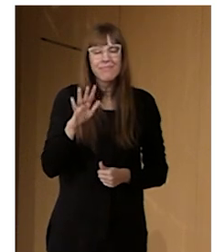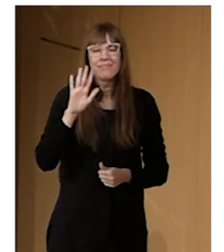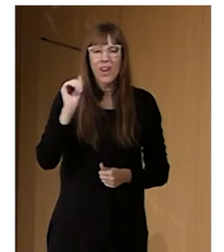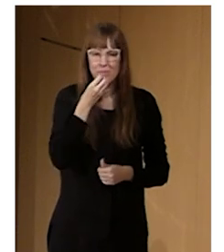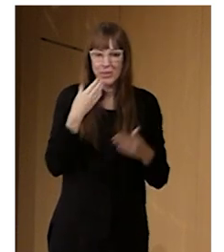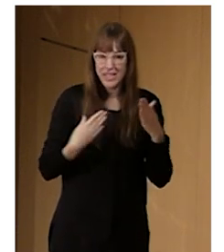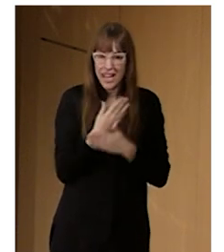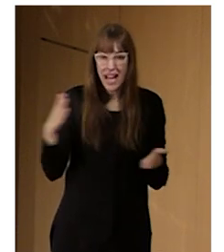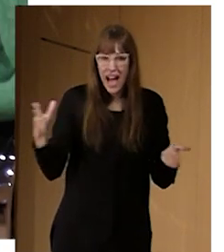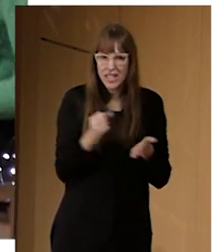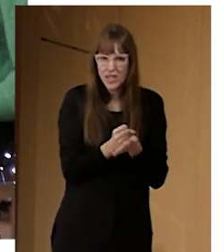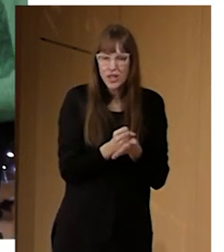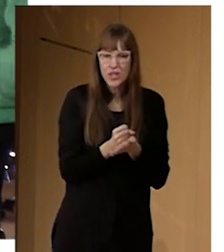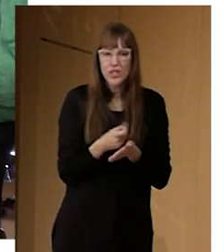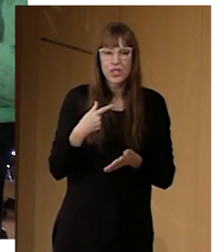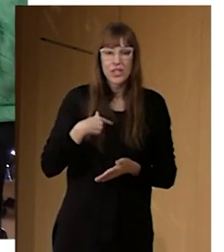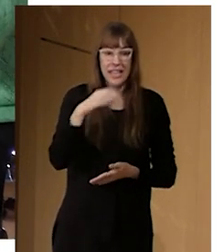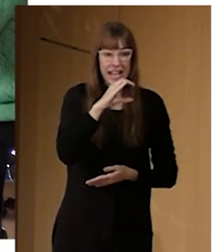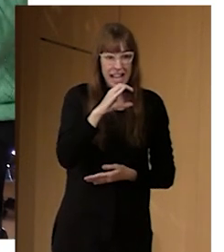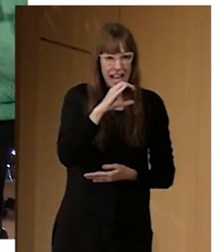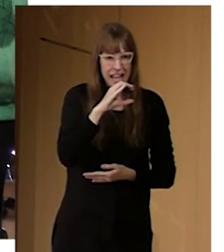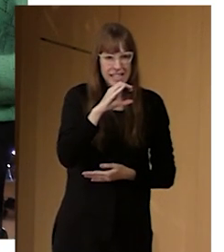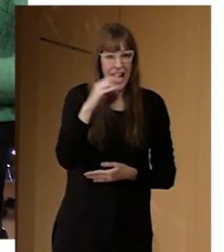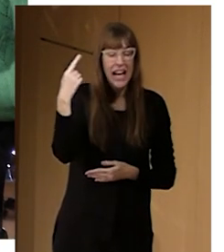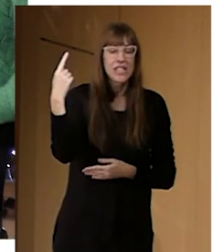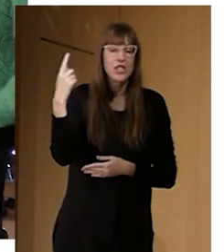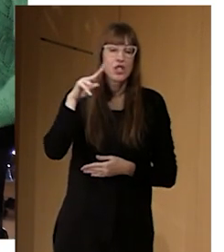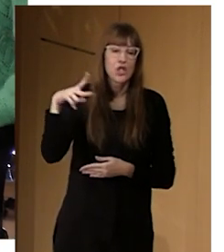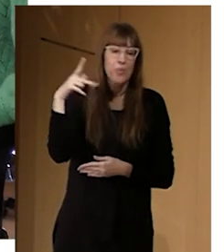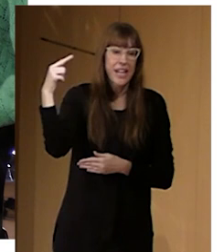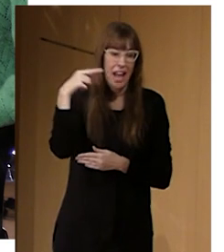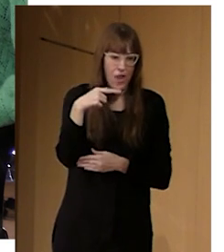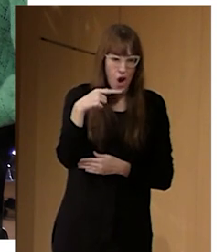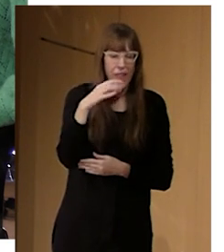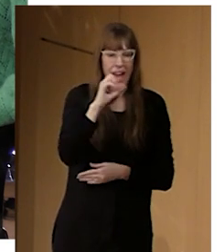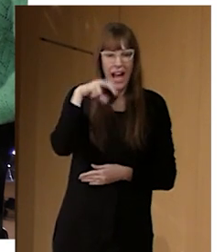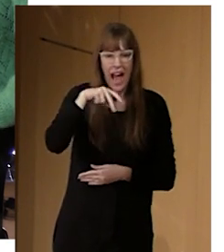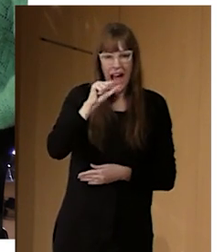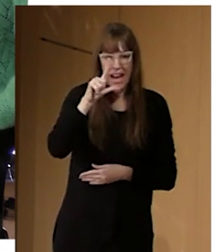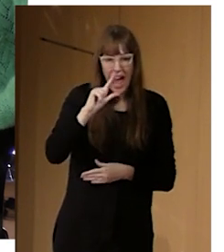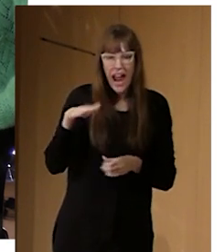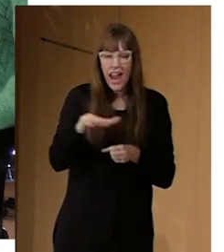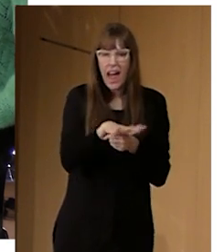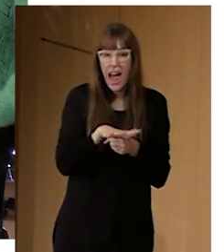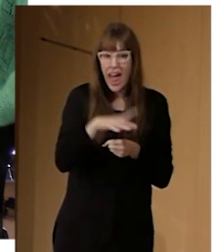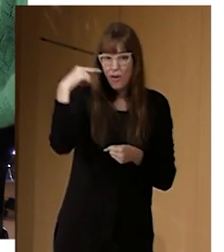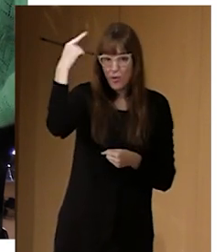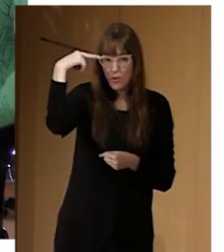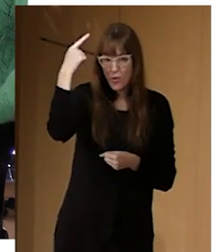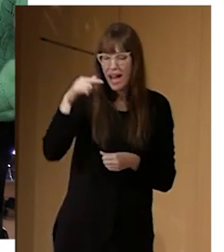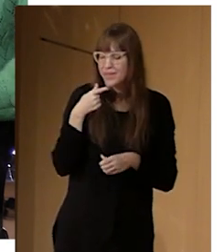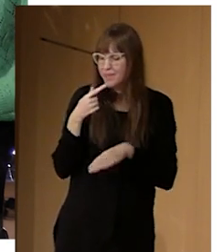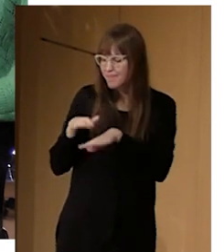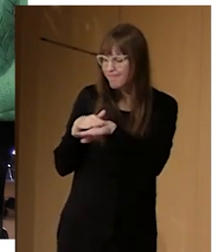eh soy Cristian rufila soy el subdirector de la fundación canal y director de articultura perdón porque cuando le